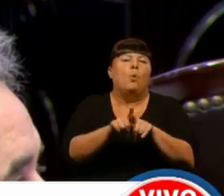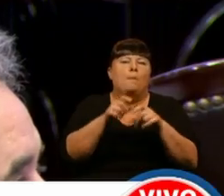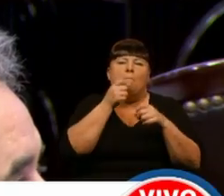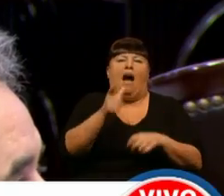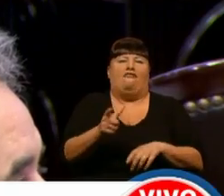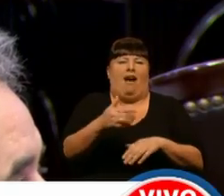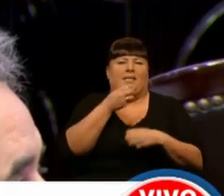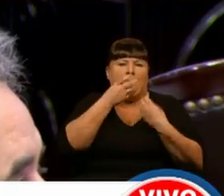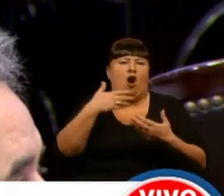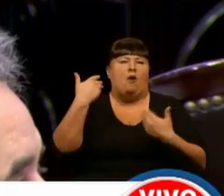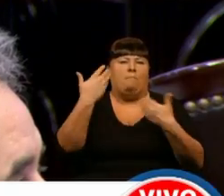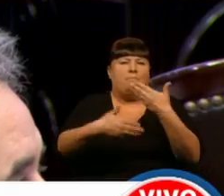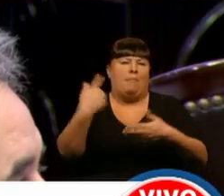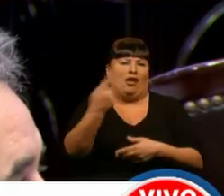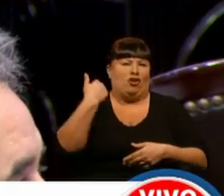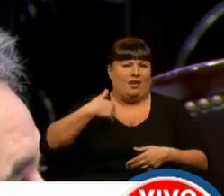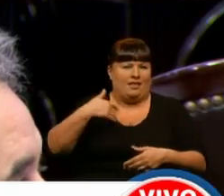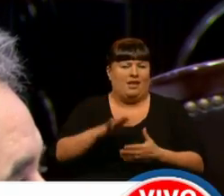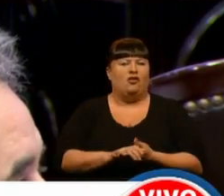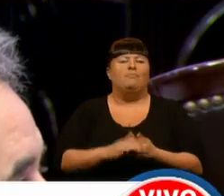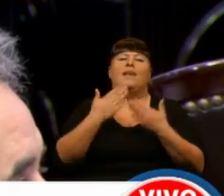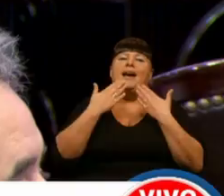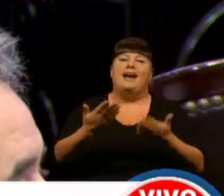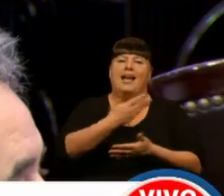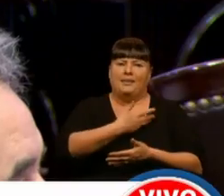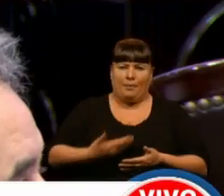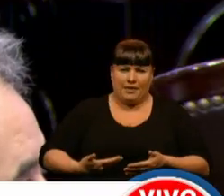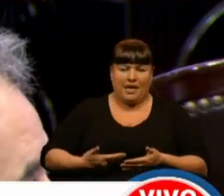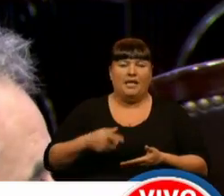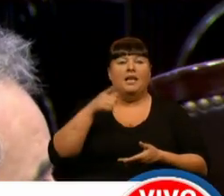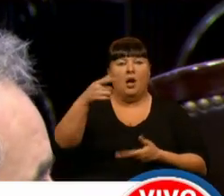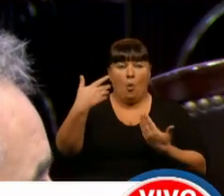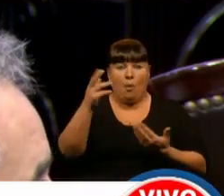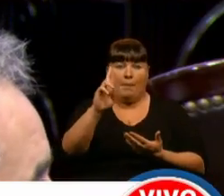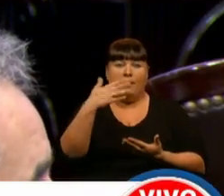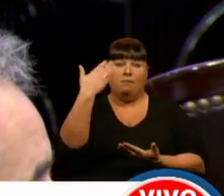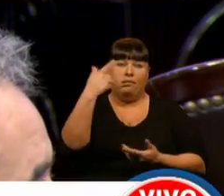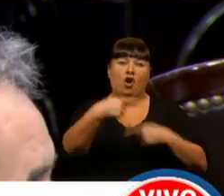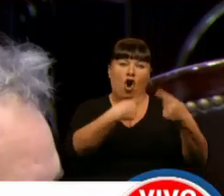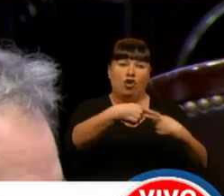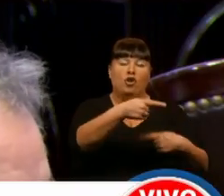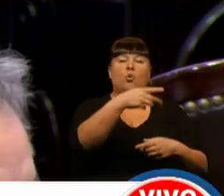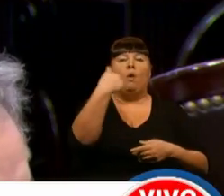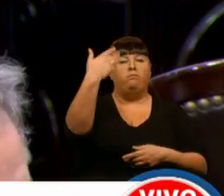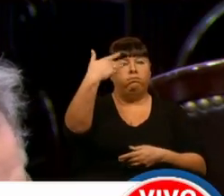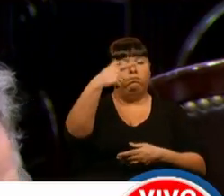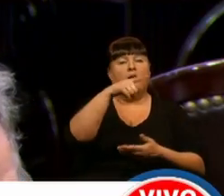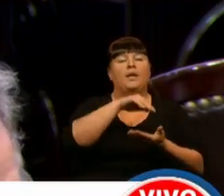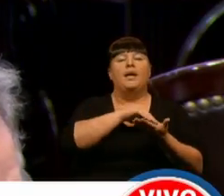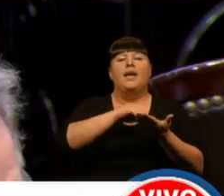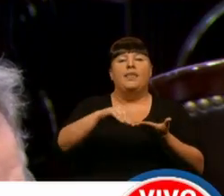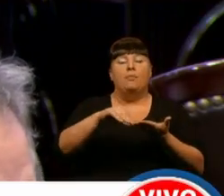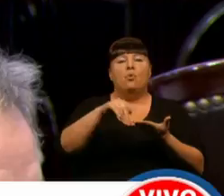más fácil para muchos argentinos gracias señor presidente si usted le da la palabra continúa el uso de